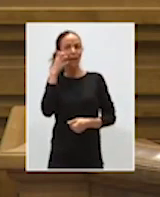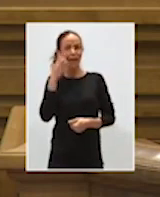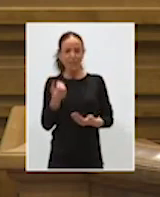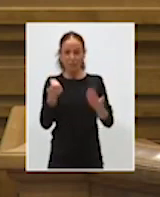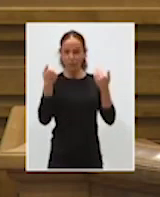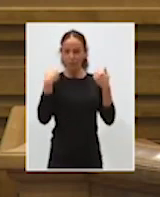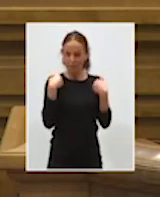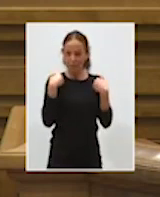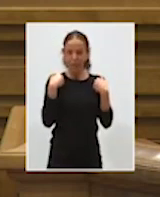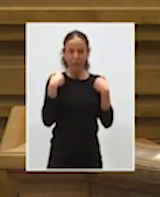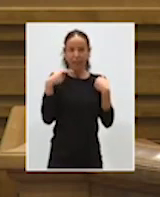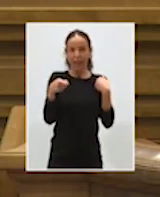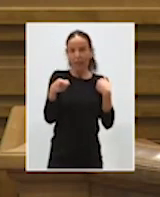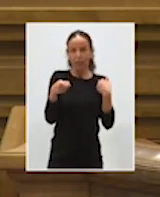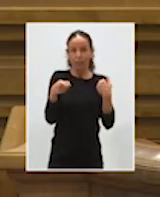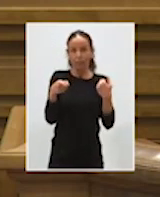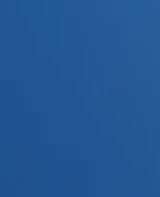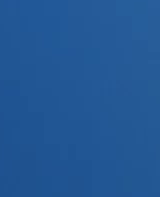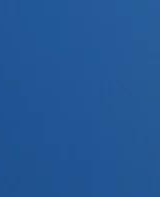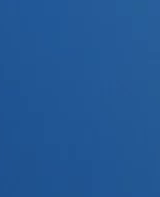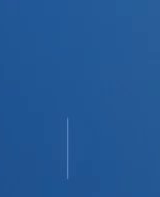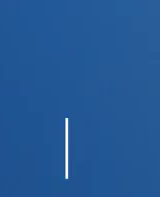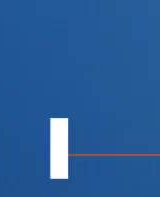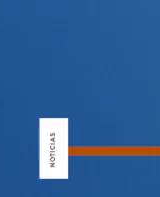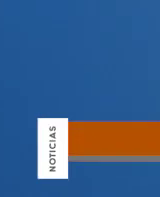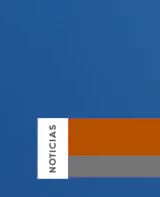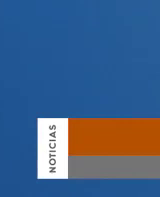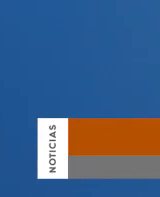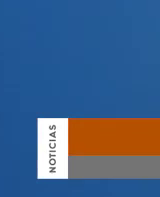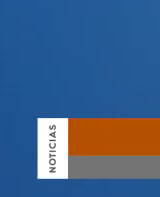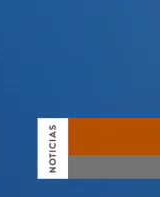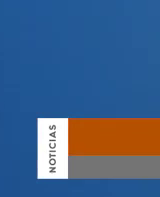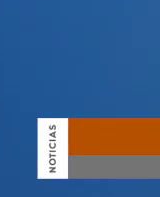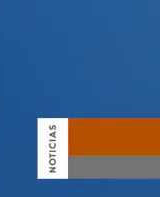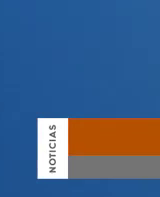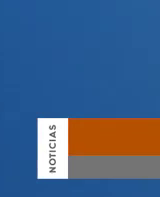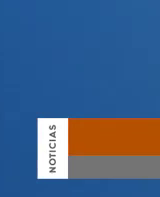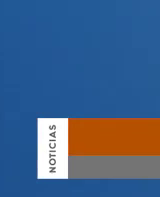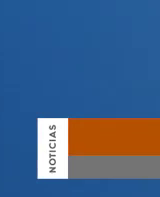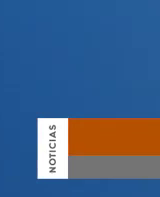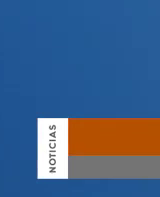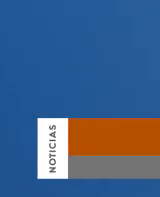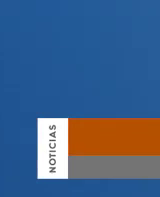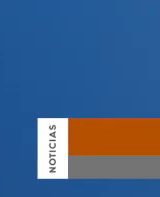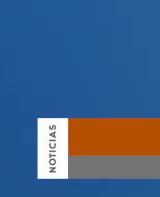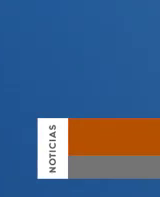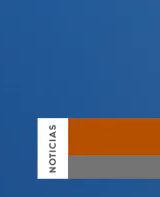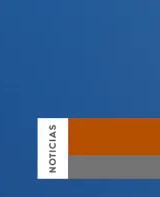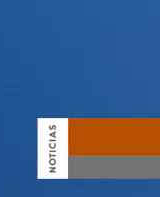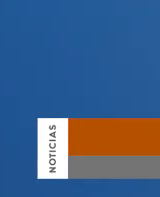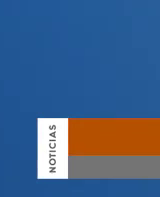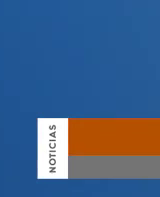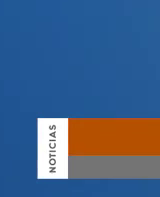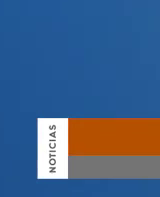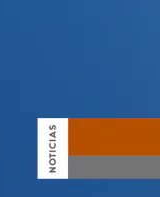mirar hacia otro lado no es la solución. Miren, ya sabemos que Pedro Sánchez no tiene escrúpulos, lo estamos